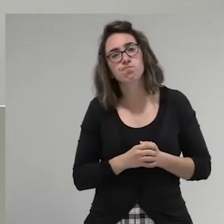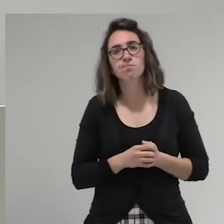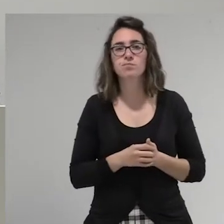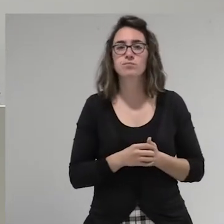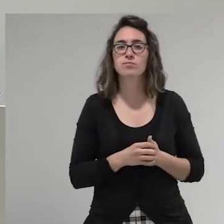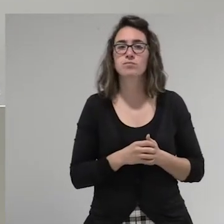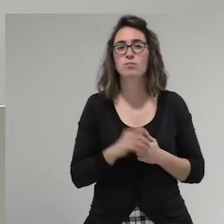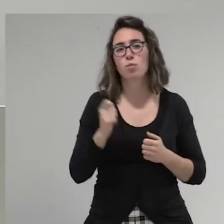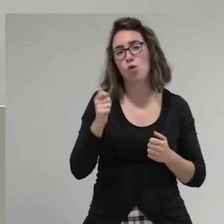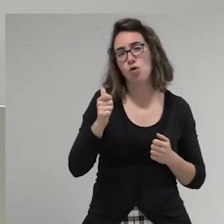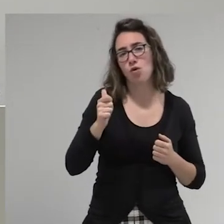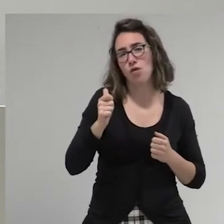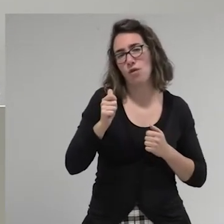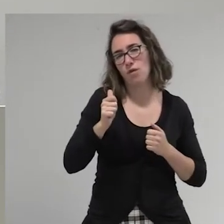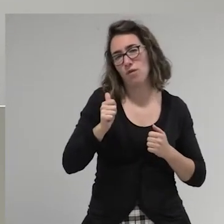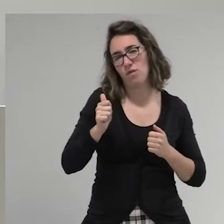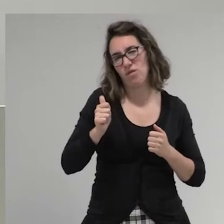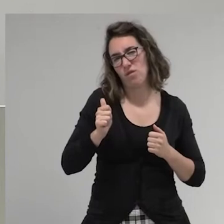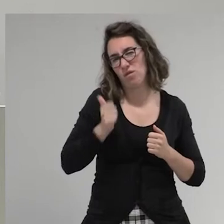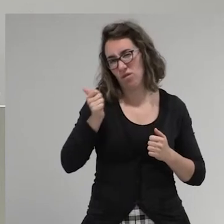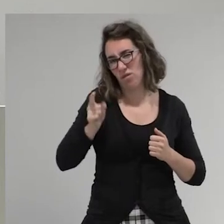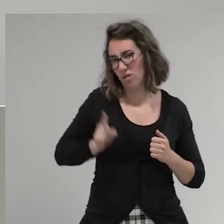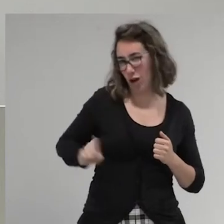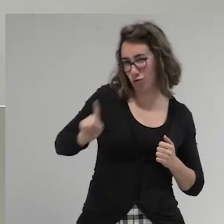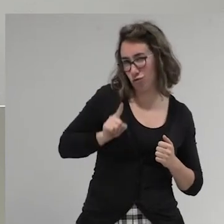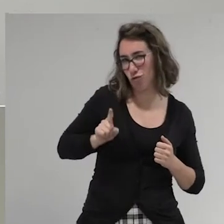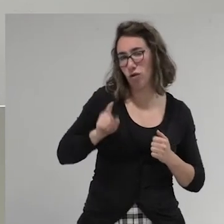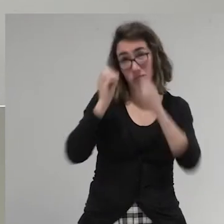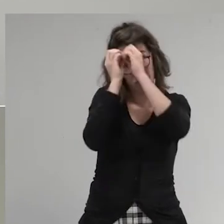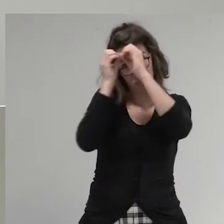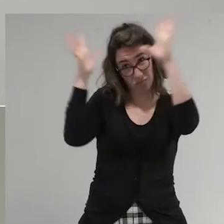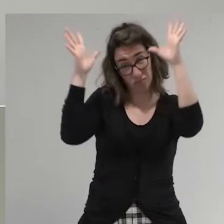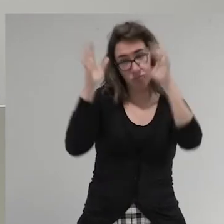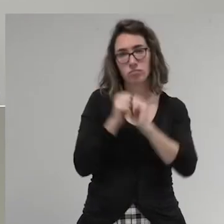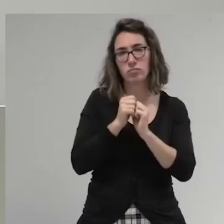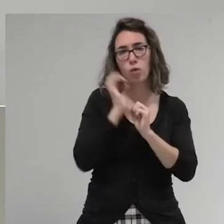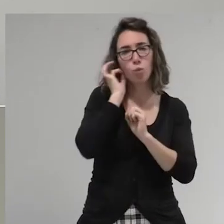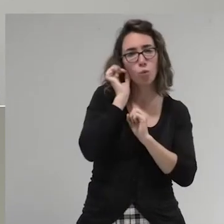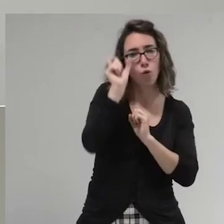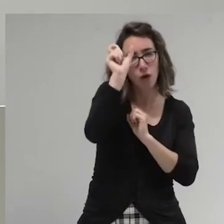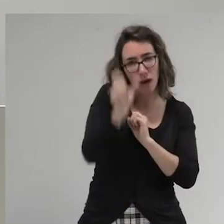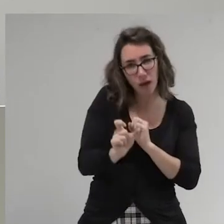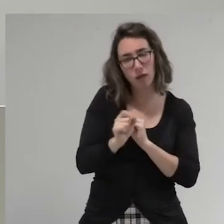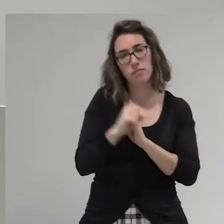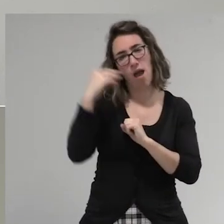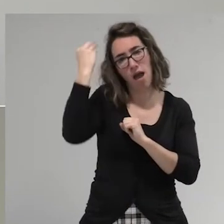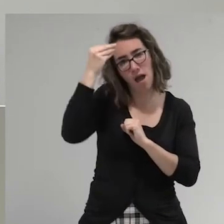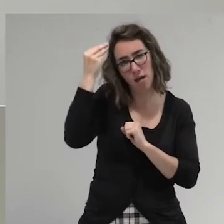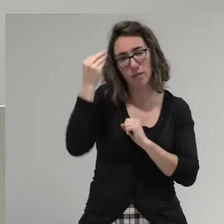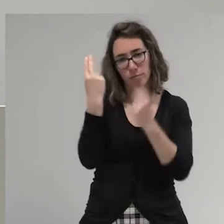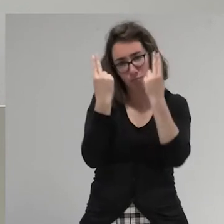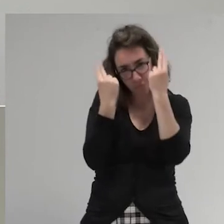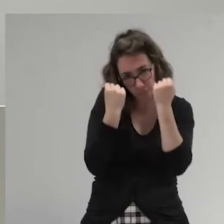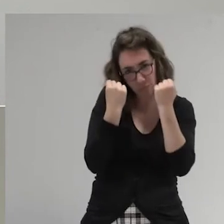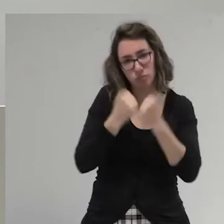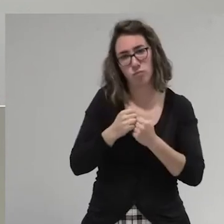una ficción sobre la mujer sumisa, árabe, musulmana, etcétera, etcétera, etcétera,